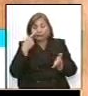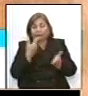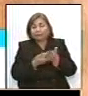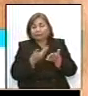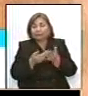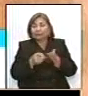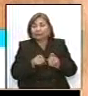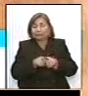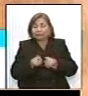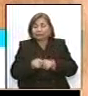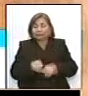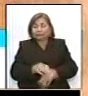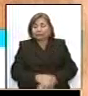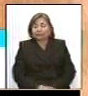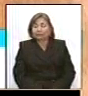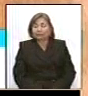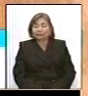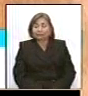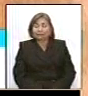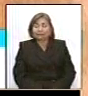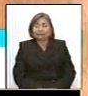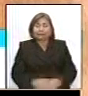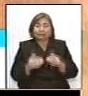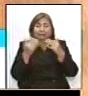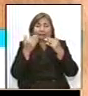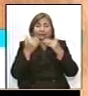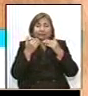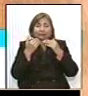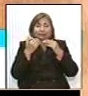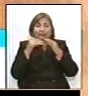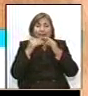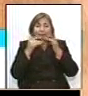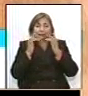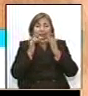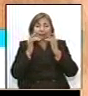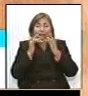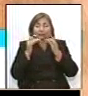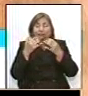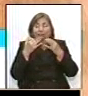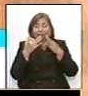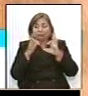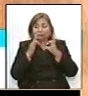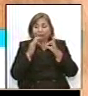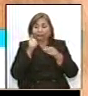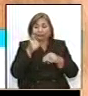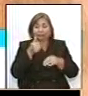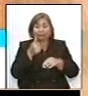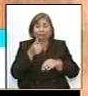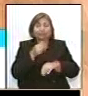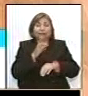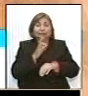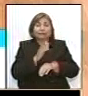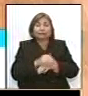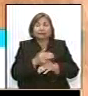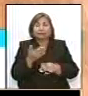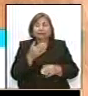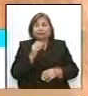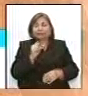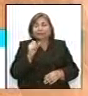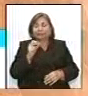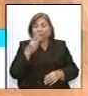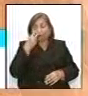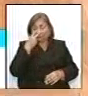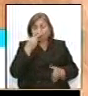con la red social Facebook del propio congresista denunciado, donde